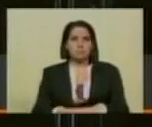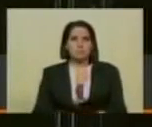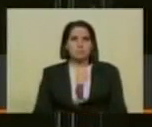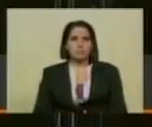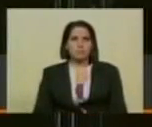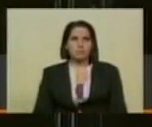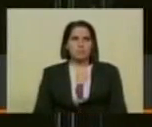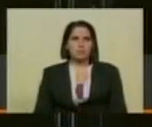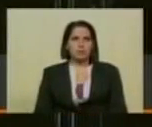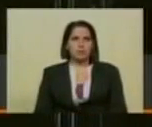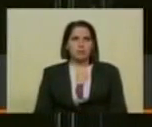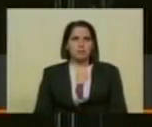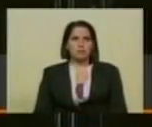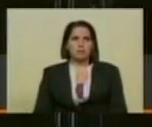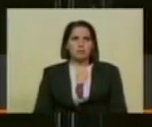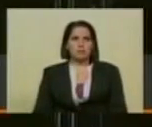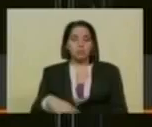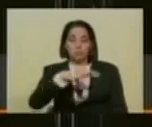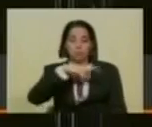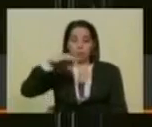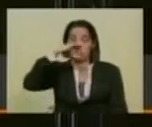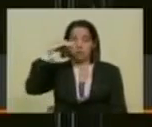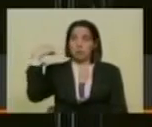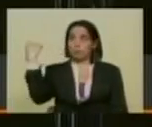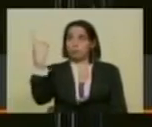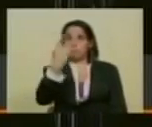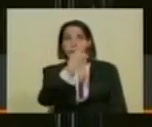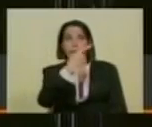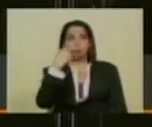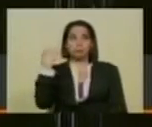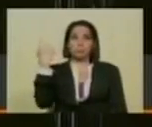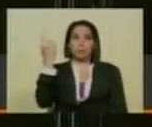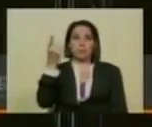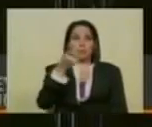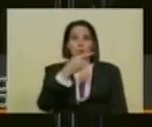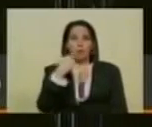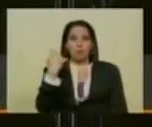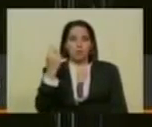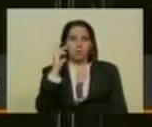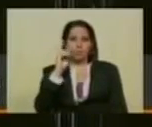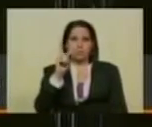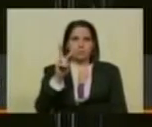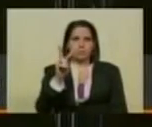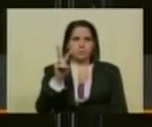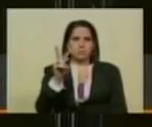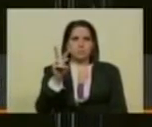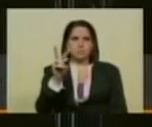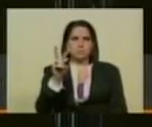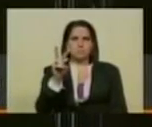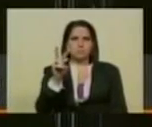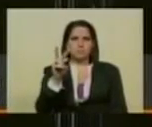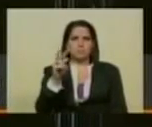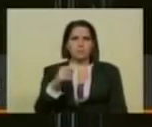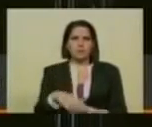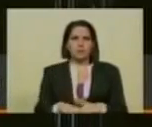su espíritu mora por aquí, una sala por allá donde hizo las llamadas aquellas.